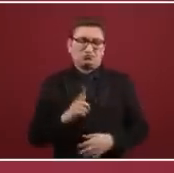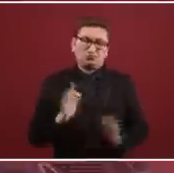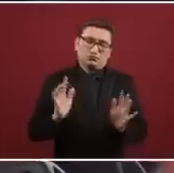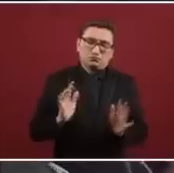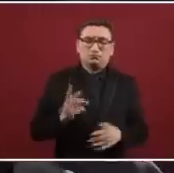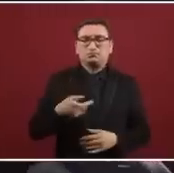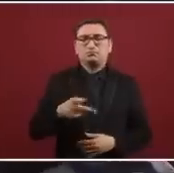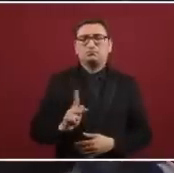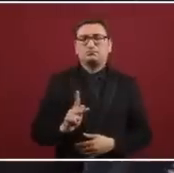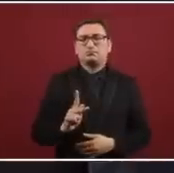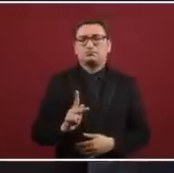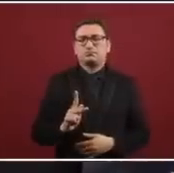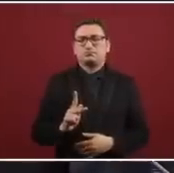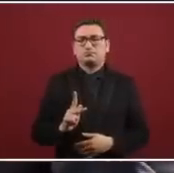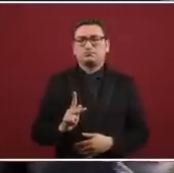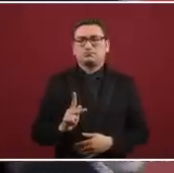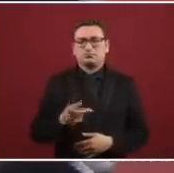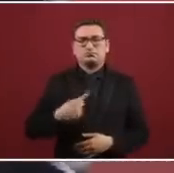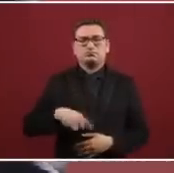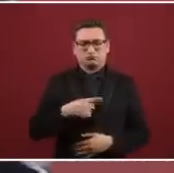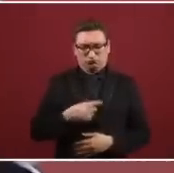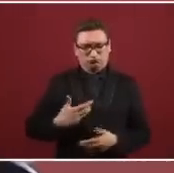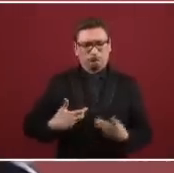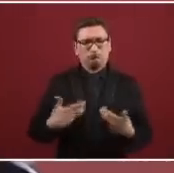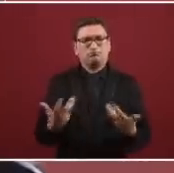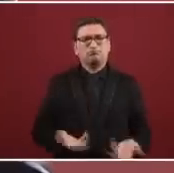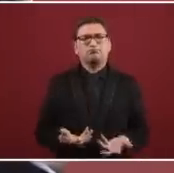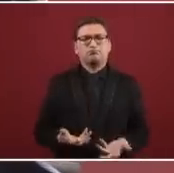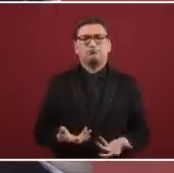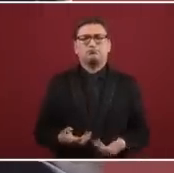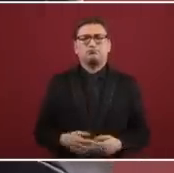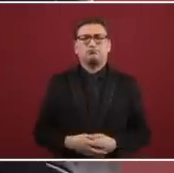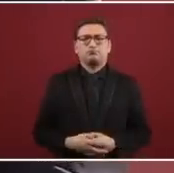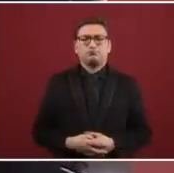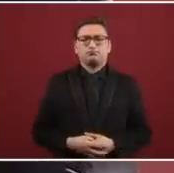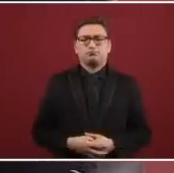vamos a actuar